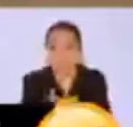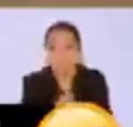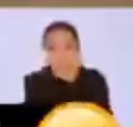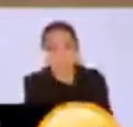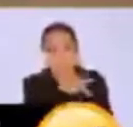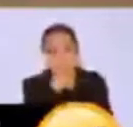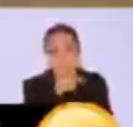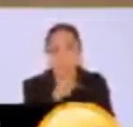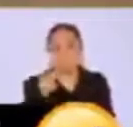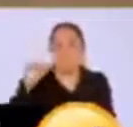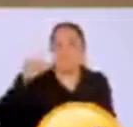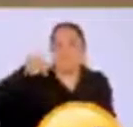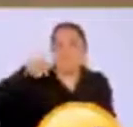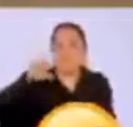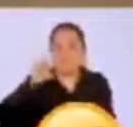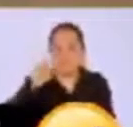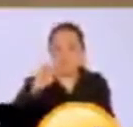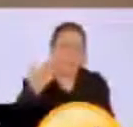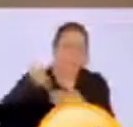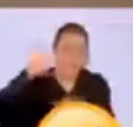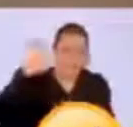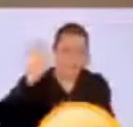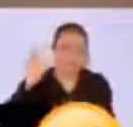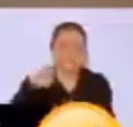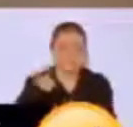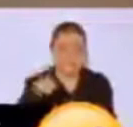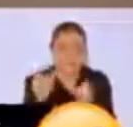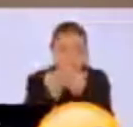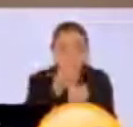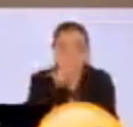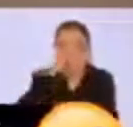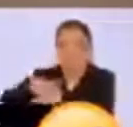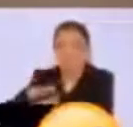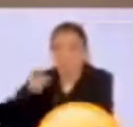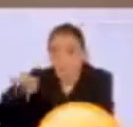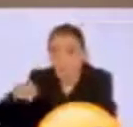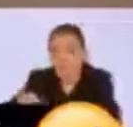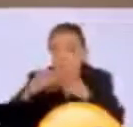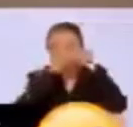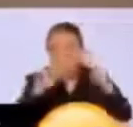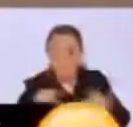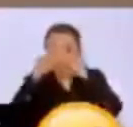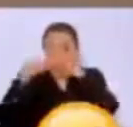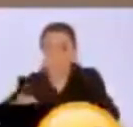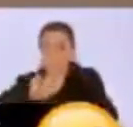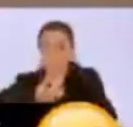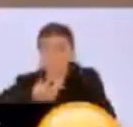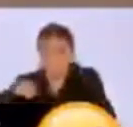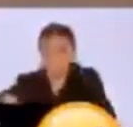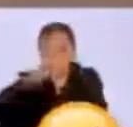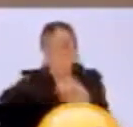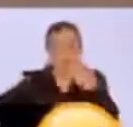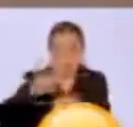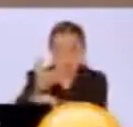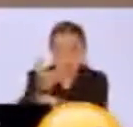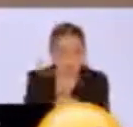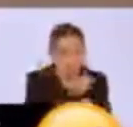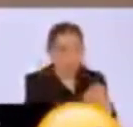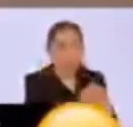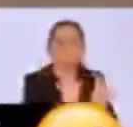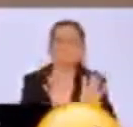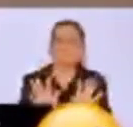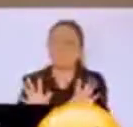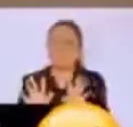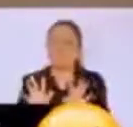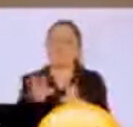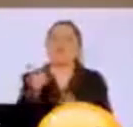estoy llamando a que se vayan a acampar todos al Zócalo. Nada más que